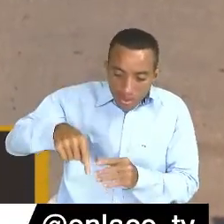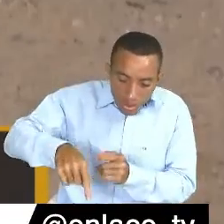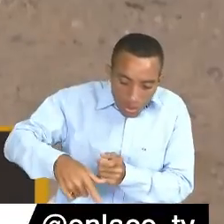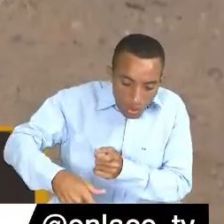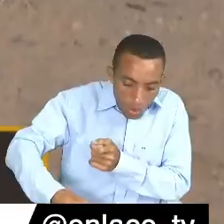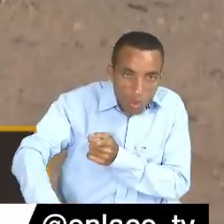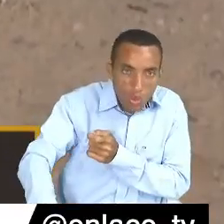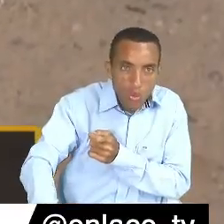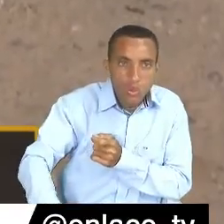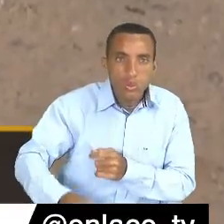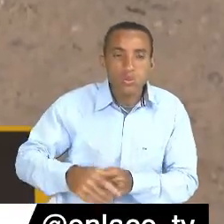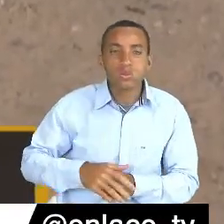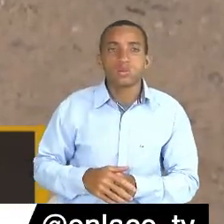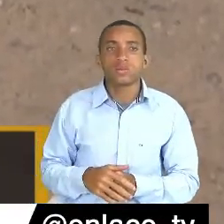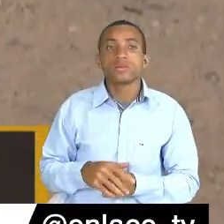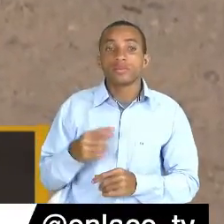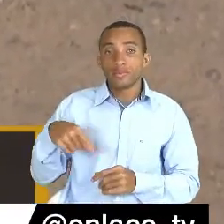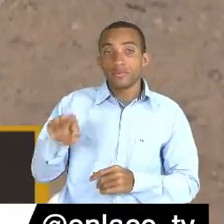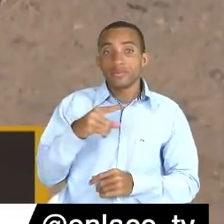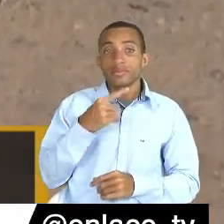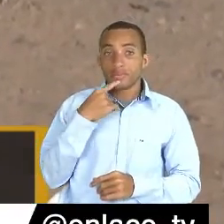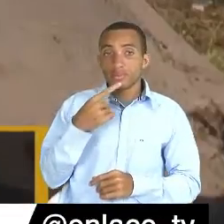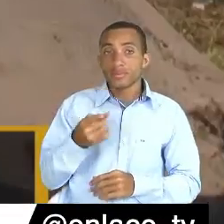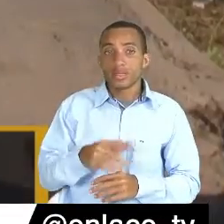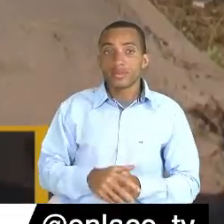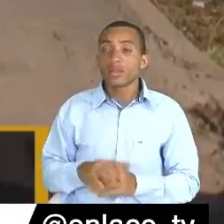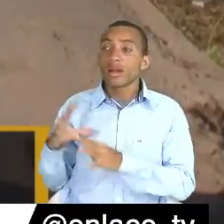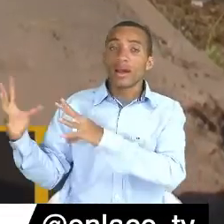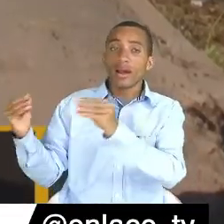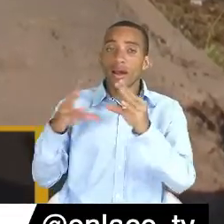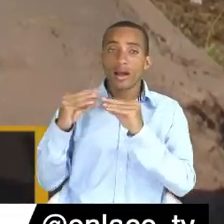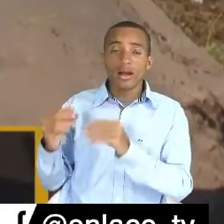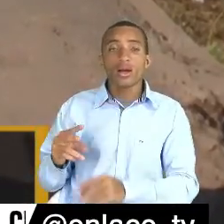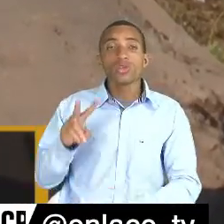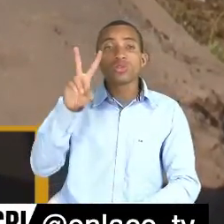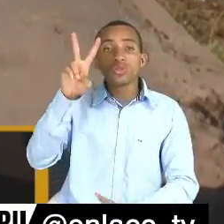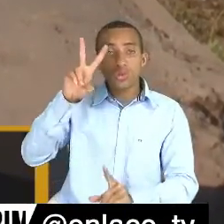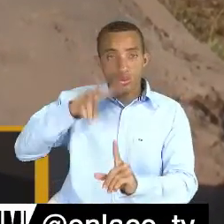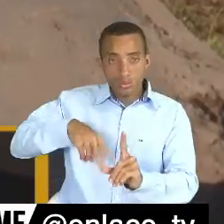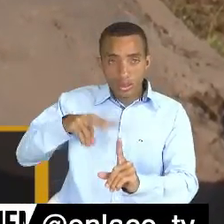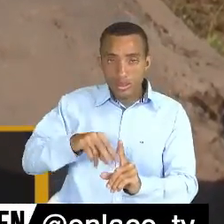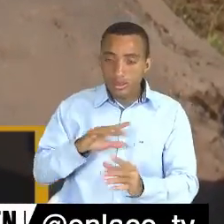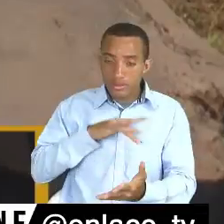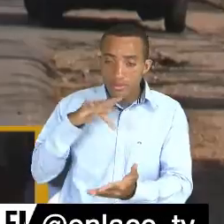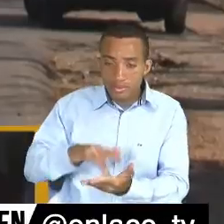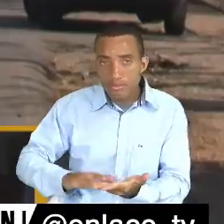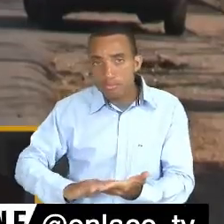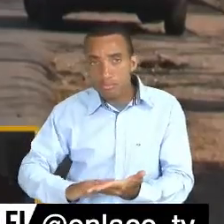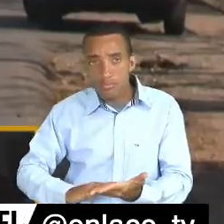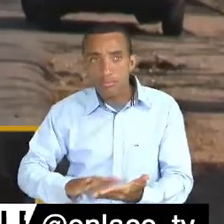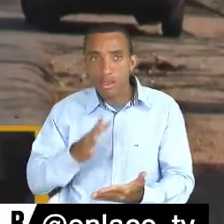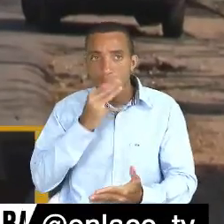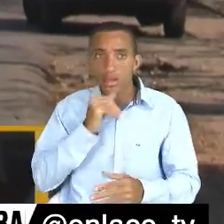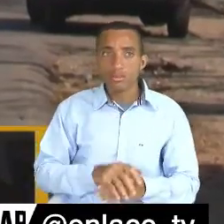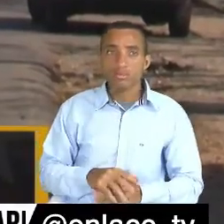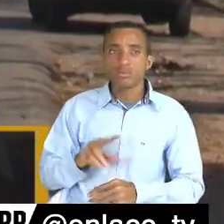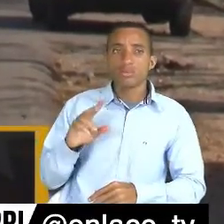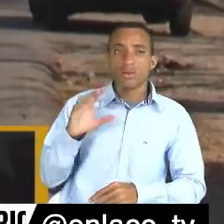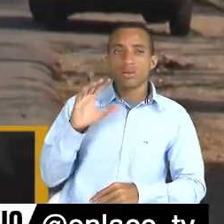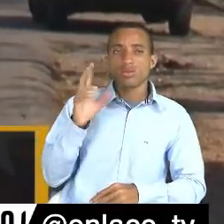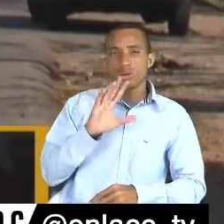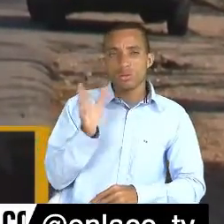infraestructura. Aseguran los vecinos que este hueco lleva ya más de 2 meses sin que hasta el momento haya habido la intervención oficial. Ese hueco lleva ahí alrededor de